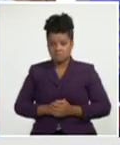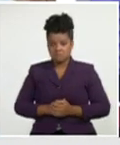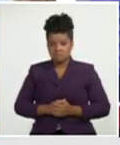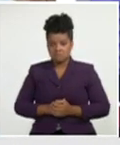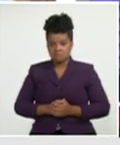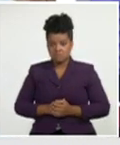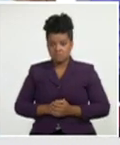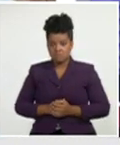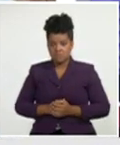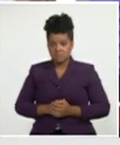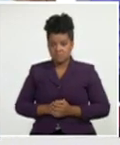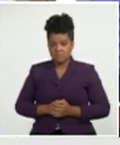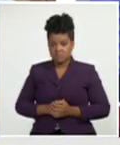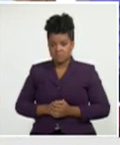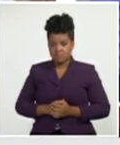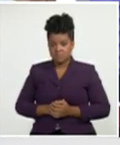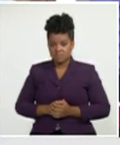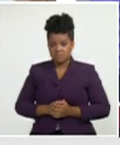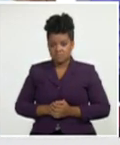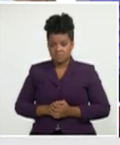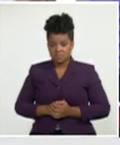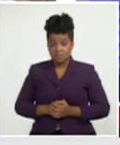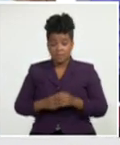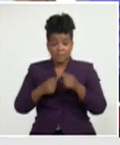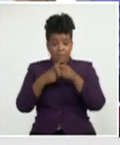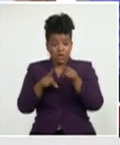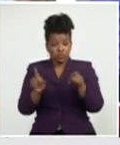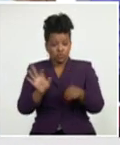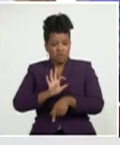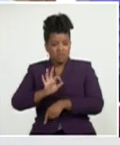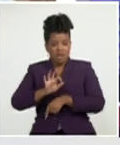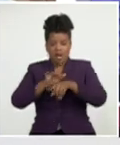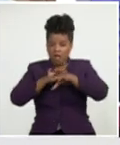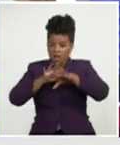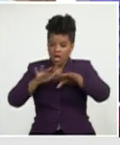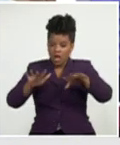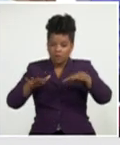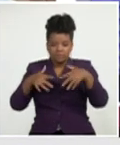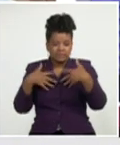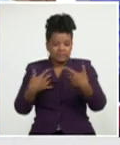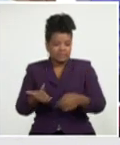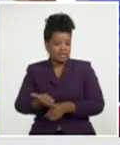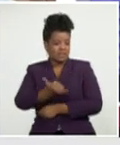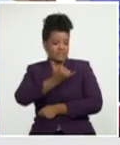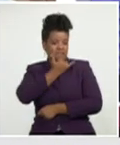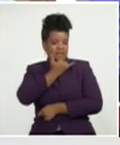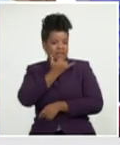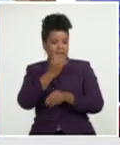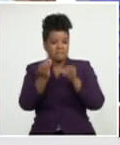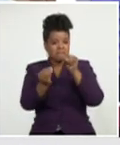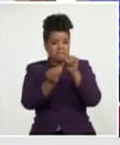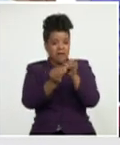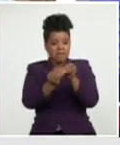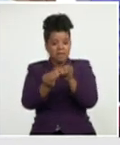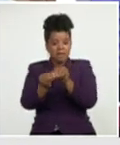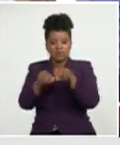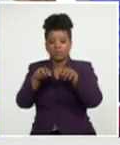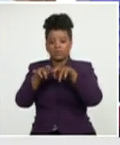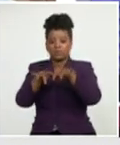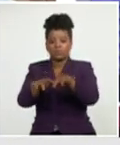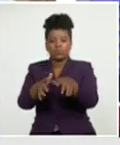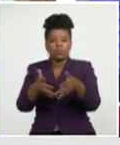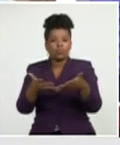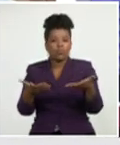clínica. Y no es tan clara para ninguna de las vacunas cuál es el efecto en la transmisión. O sea, en ese efecto de